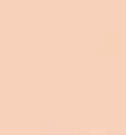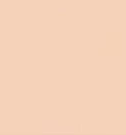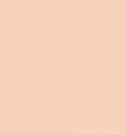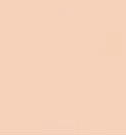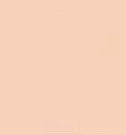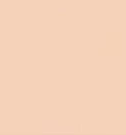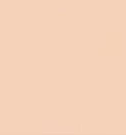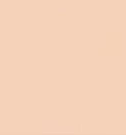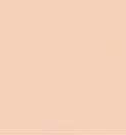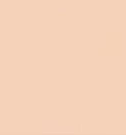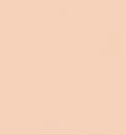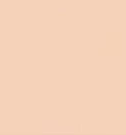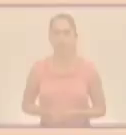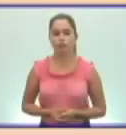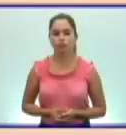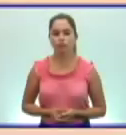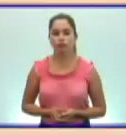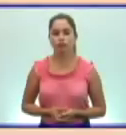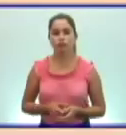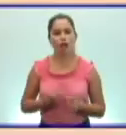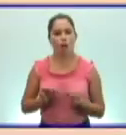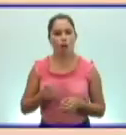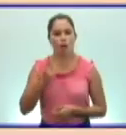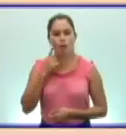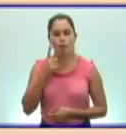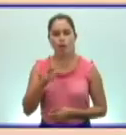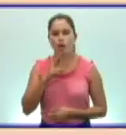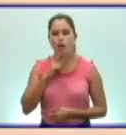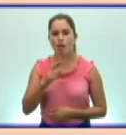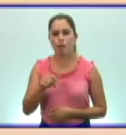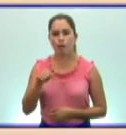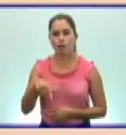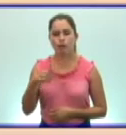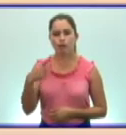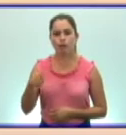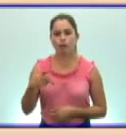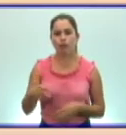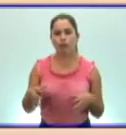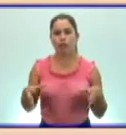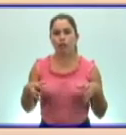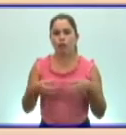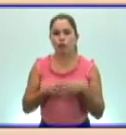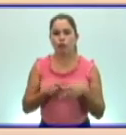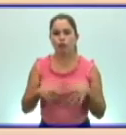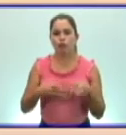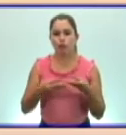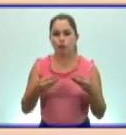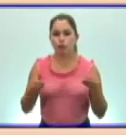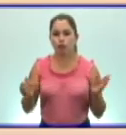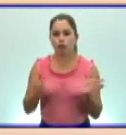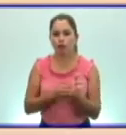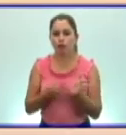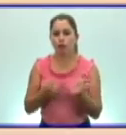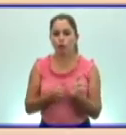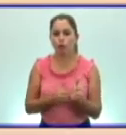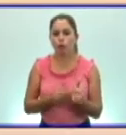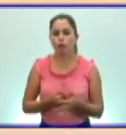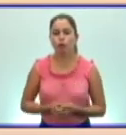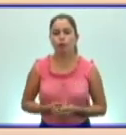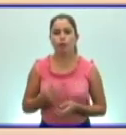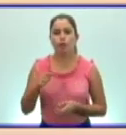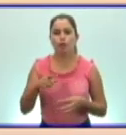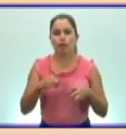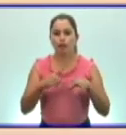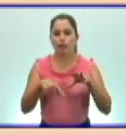Pues bien, vamos entonces a la respuesta de este ejercicio, que sería la concentración de la cantidad de sustancia de soluto de esta